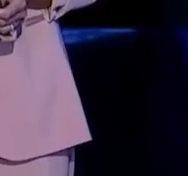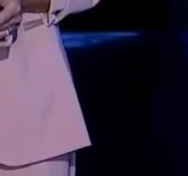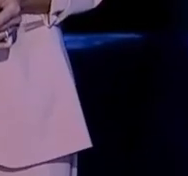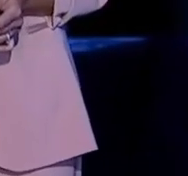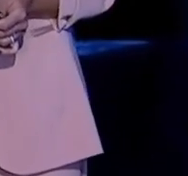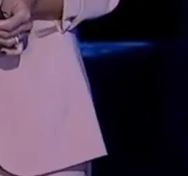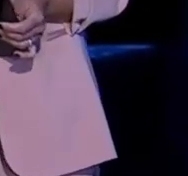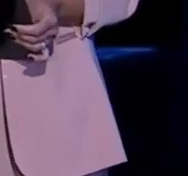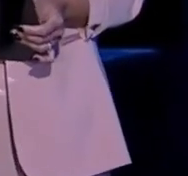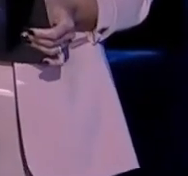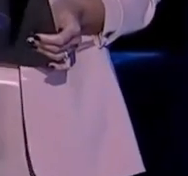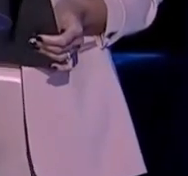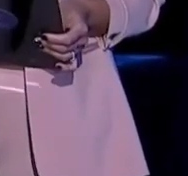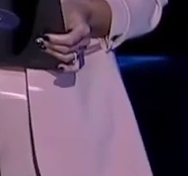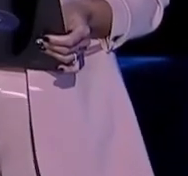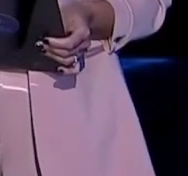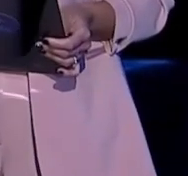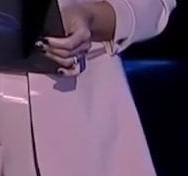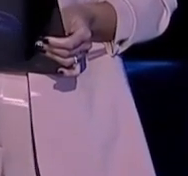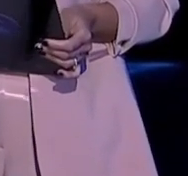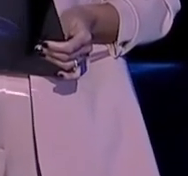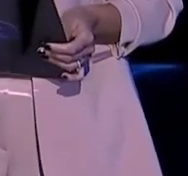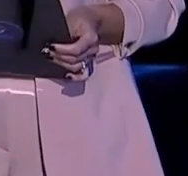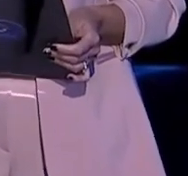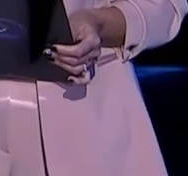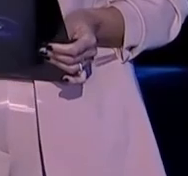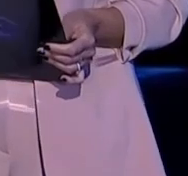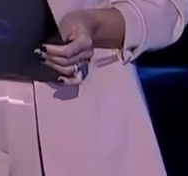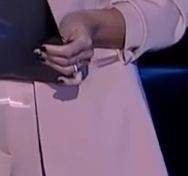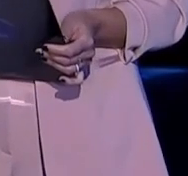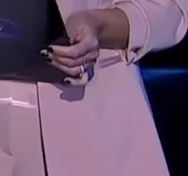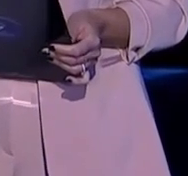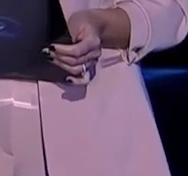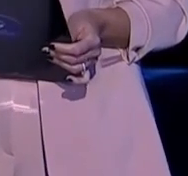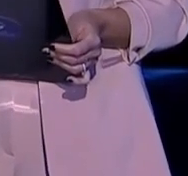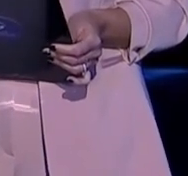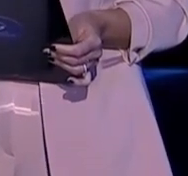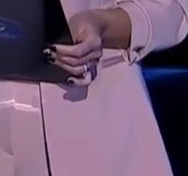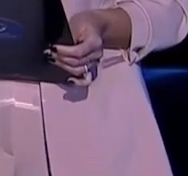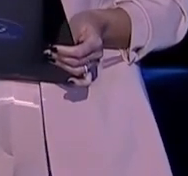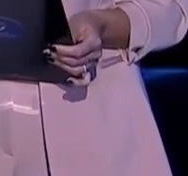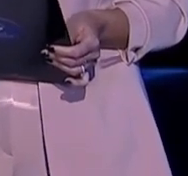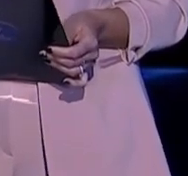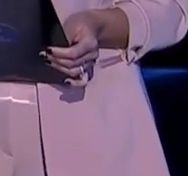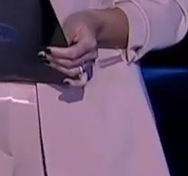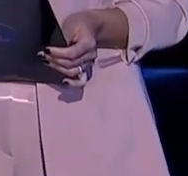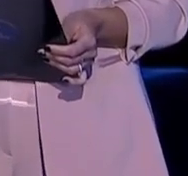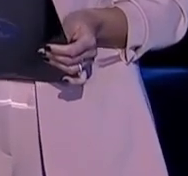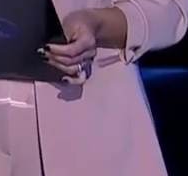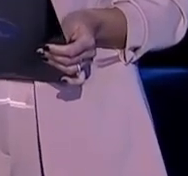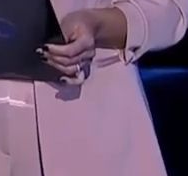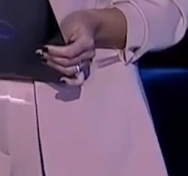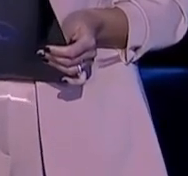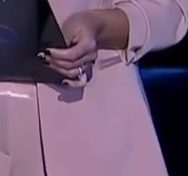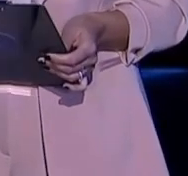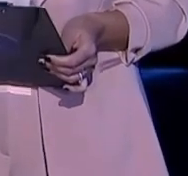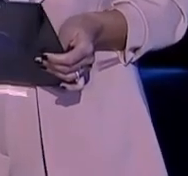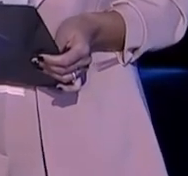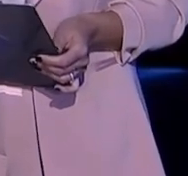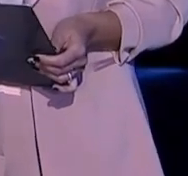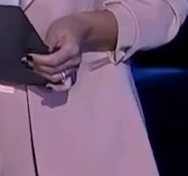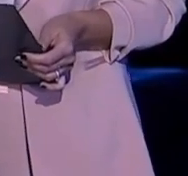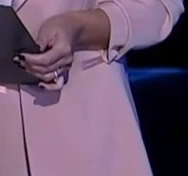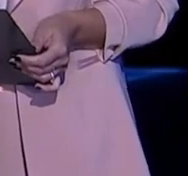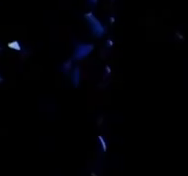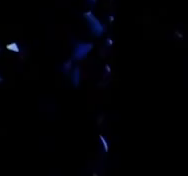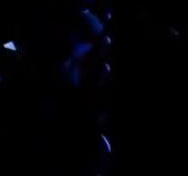Hola buenas noches Estamos en debate presidencial 2023 bienvenidos estamos en la sala de actos